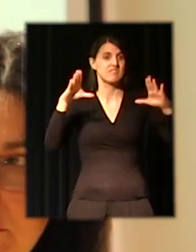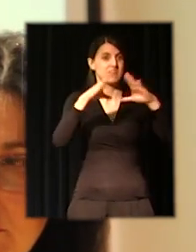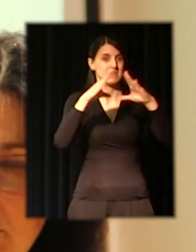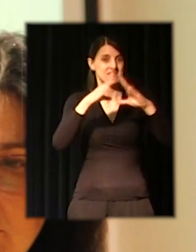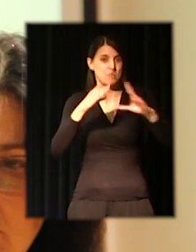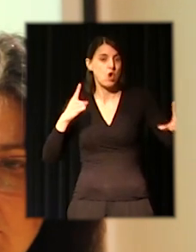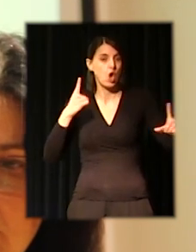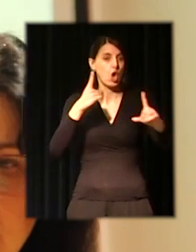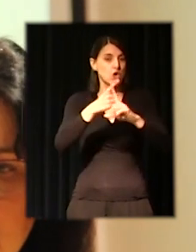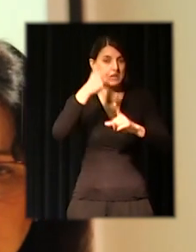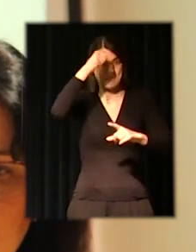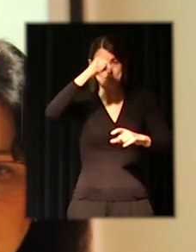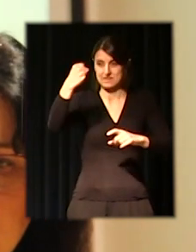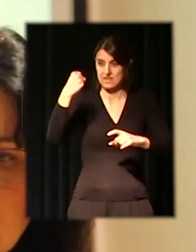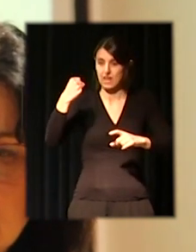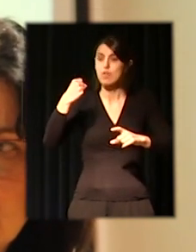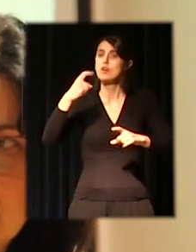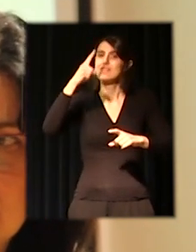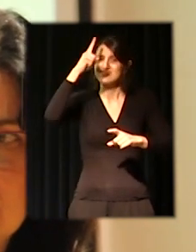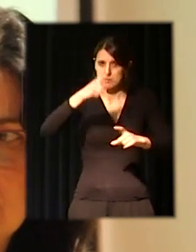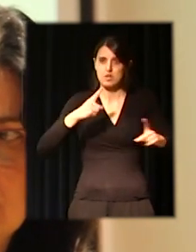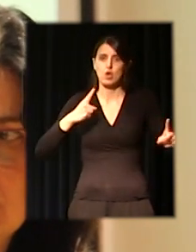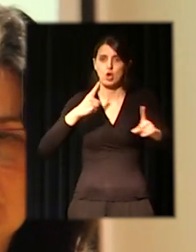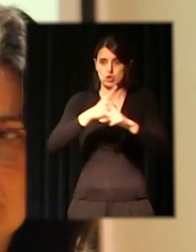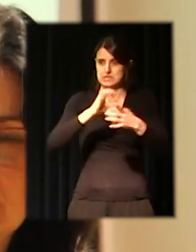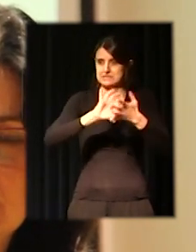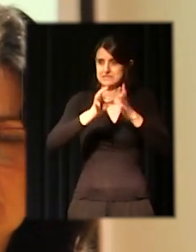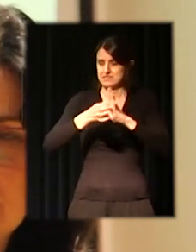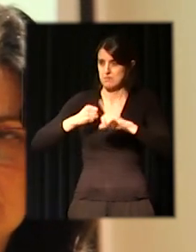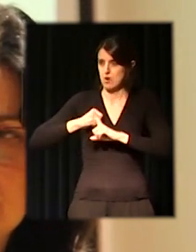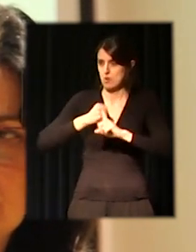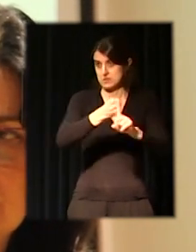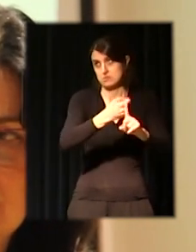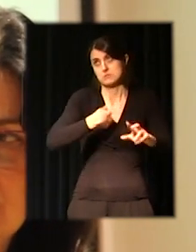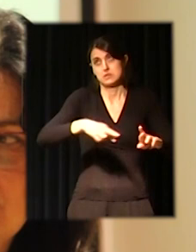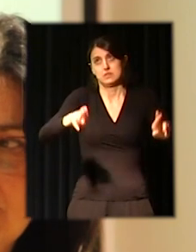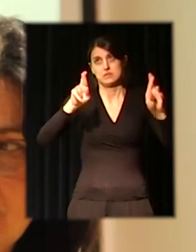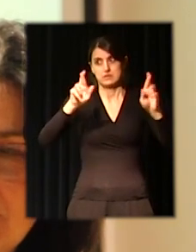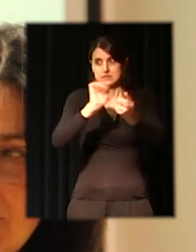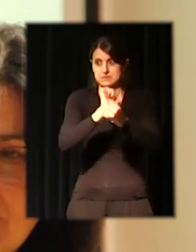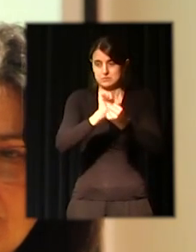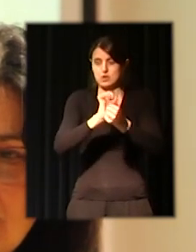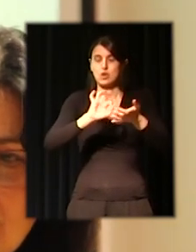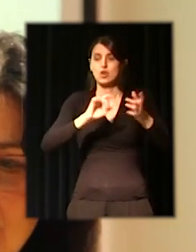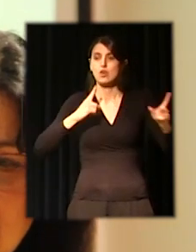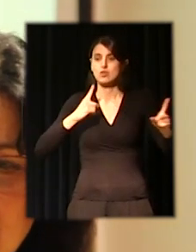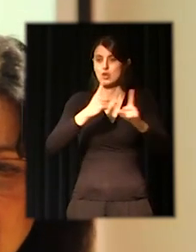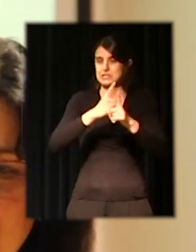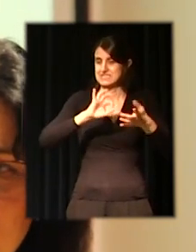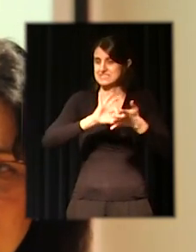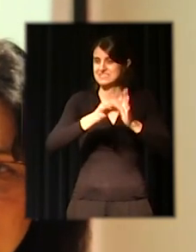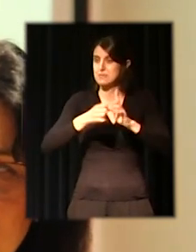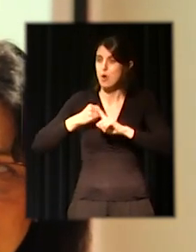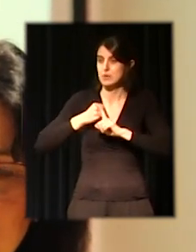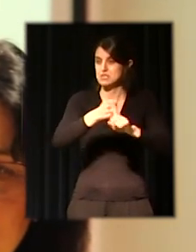patriarcado, también va a acabar con el sistema opresor, o eso espero, el sistema opresor racista que